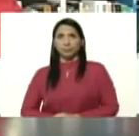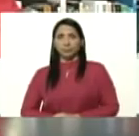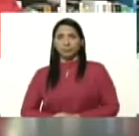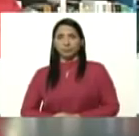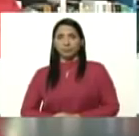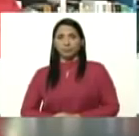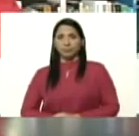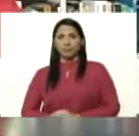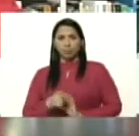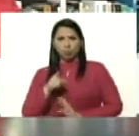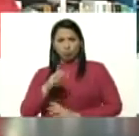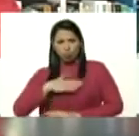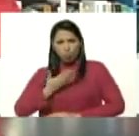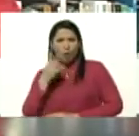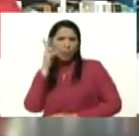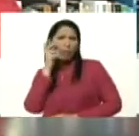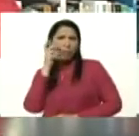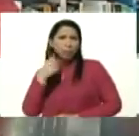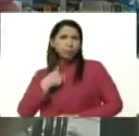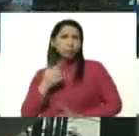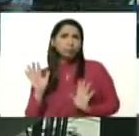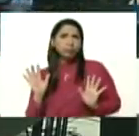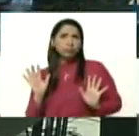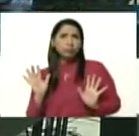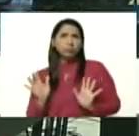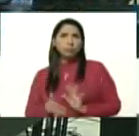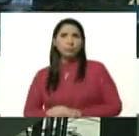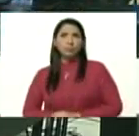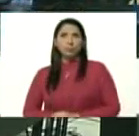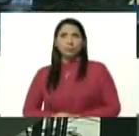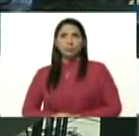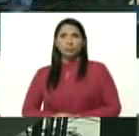oír, Ricardo?